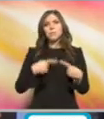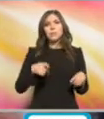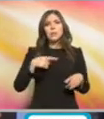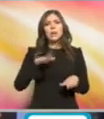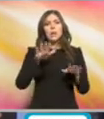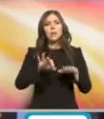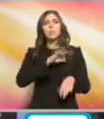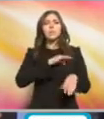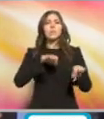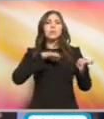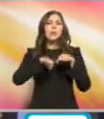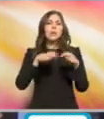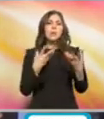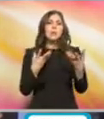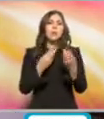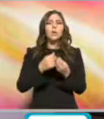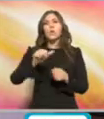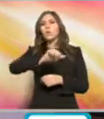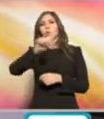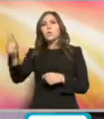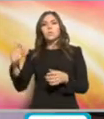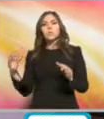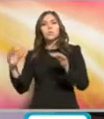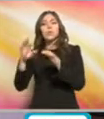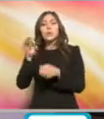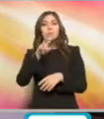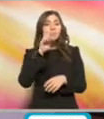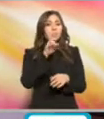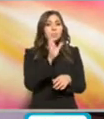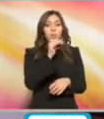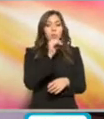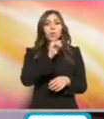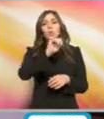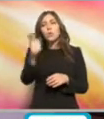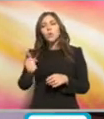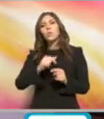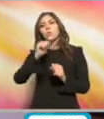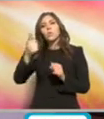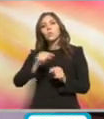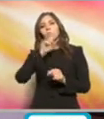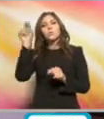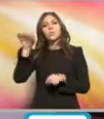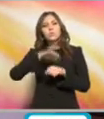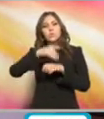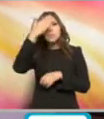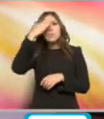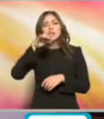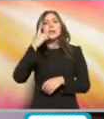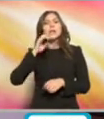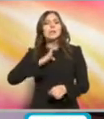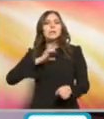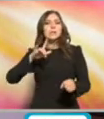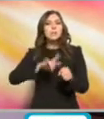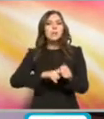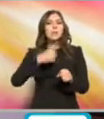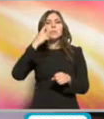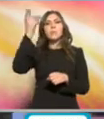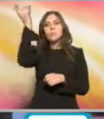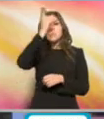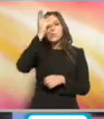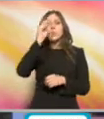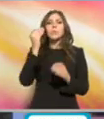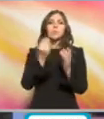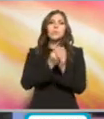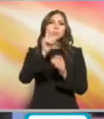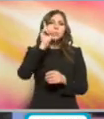eventualmente trabajar de la mano con otros especialistas, médicos, ginecólogos, urólogos o hasta psiquiatras para ayudar a una persona a salir adelante. Gracias, Y lo Irene.